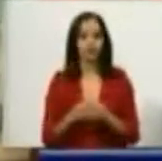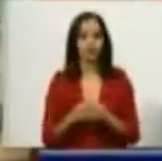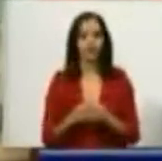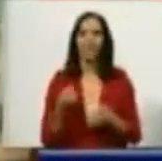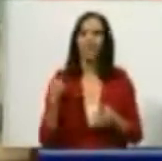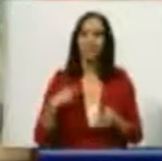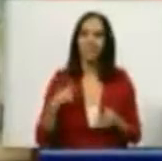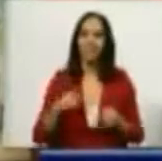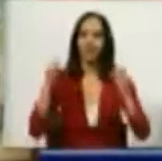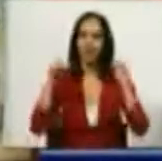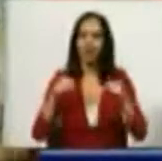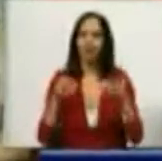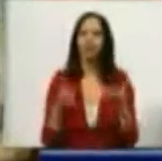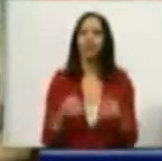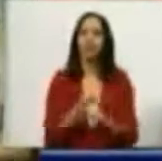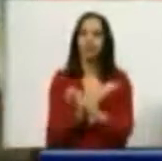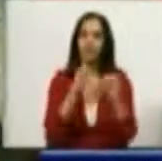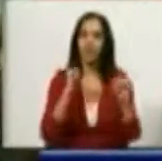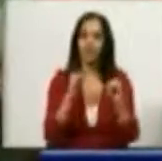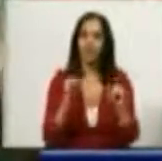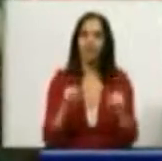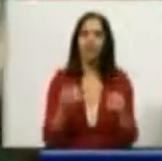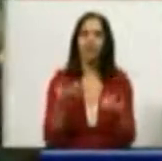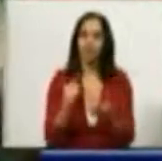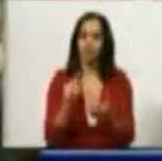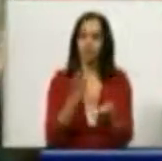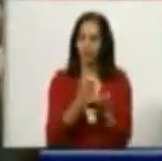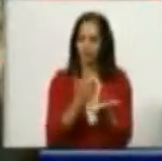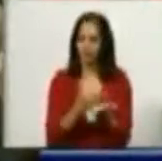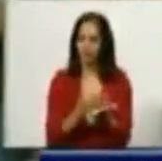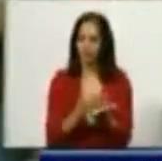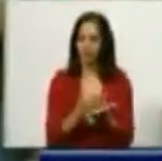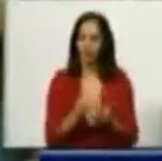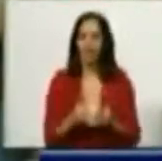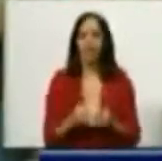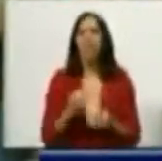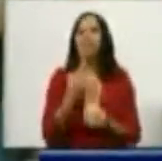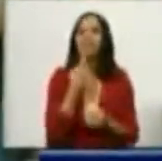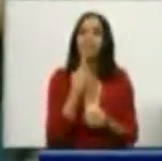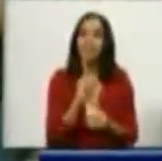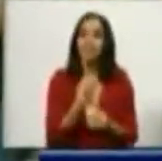de haber concluido la primera etapa decirle que